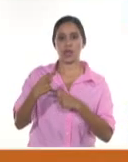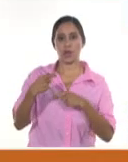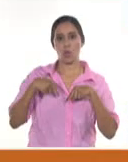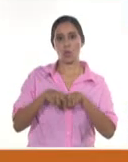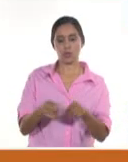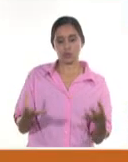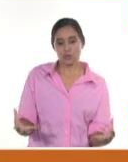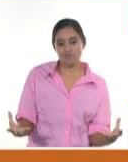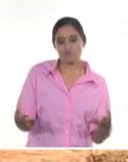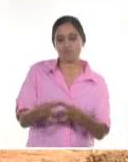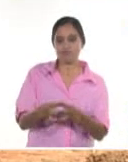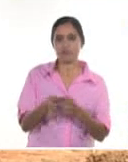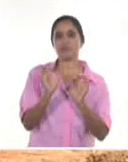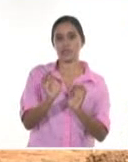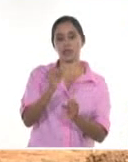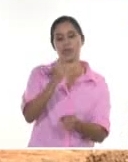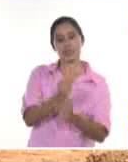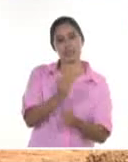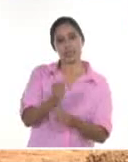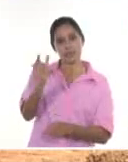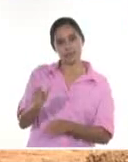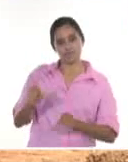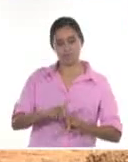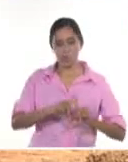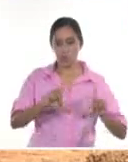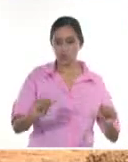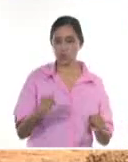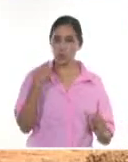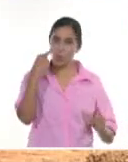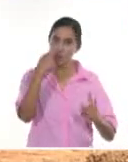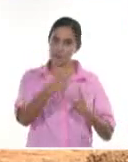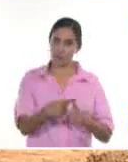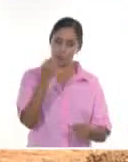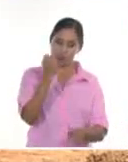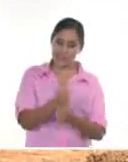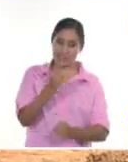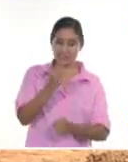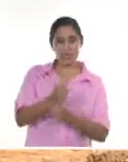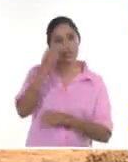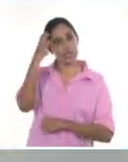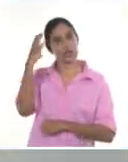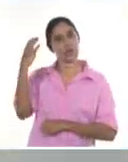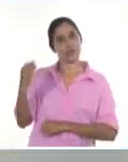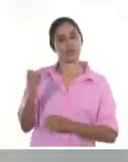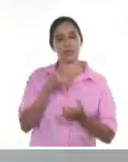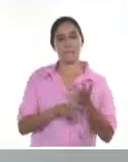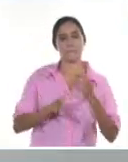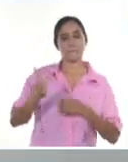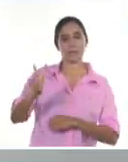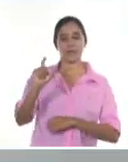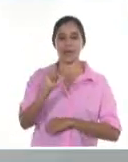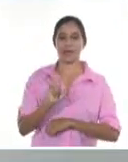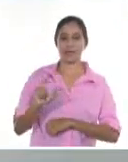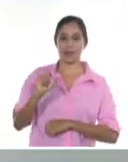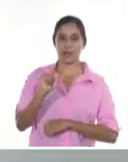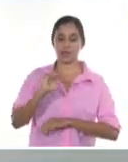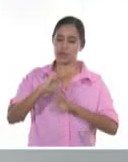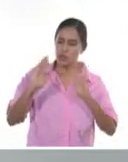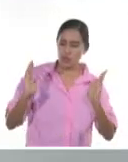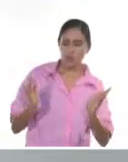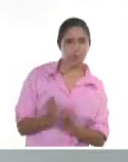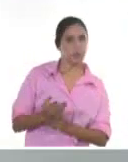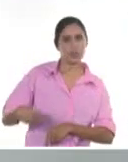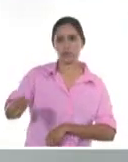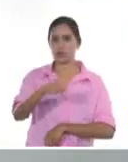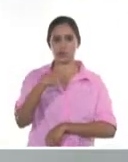énfasis en uno de los conceptos por los que trabaja el gobierno de Villa Clara. Todos somos